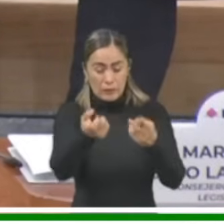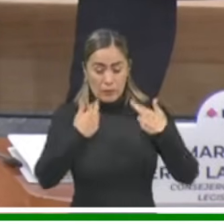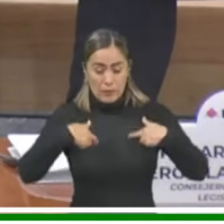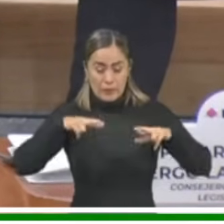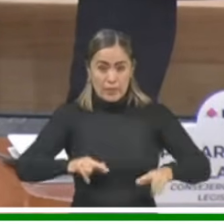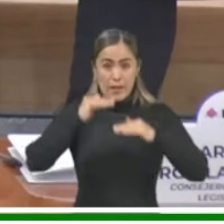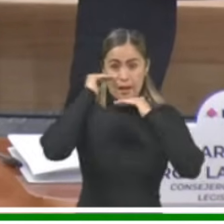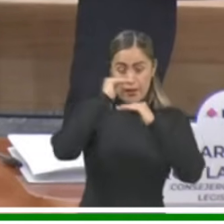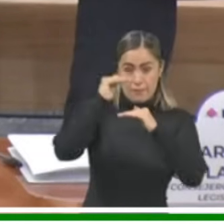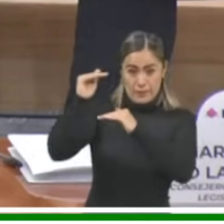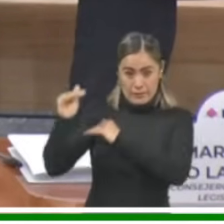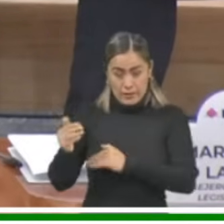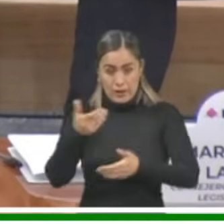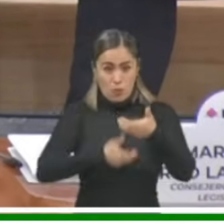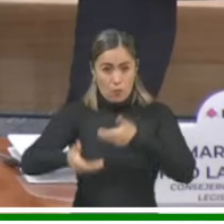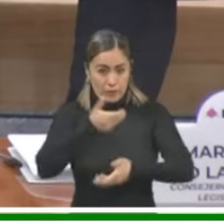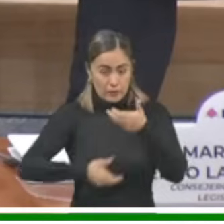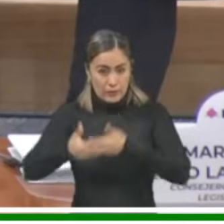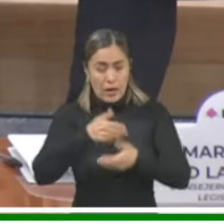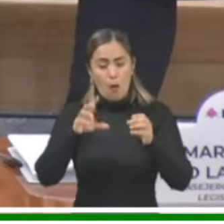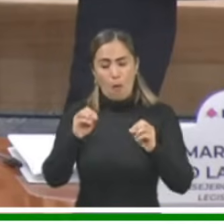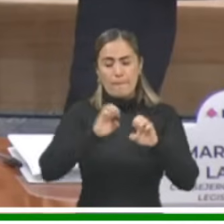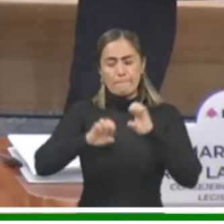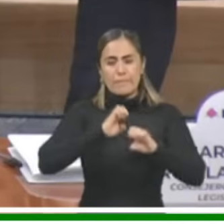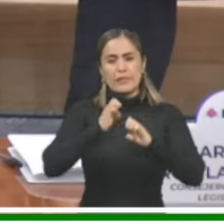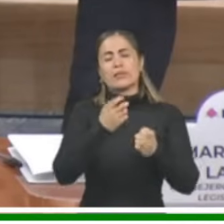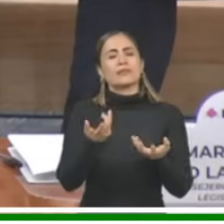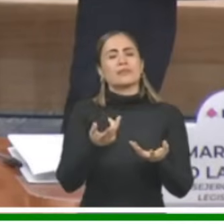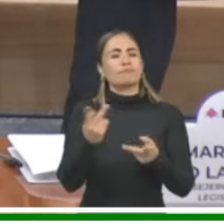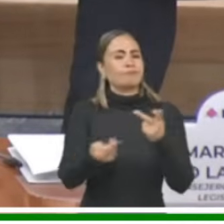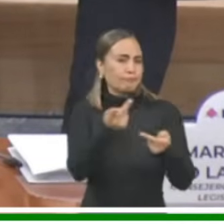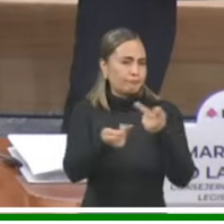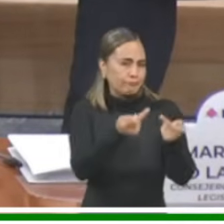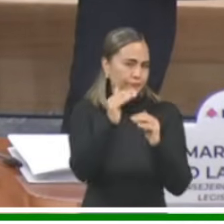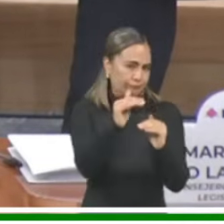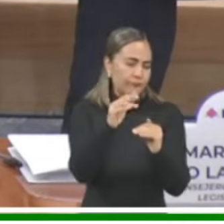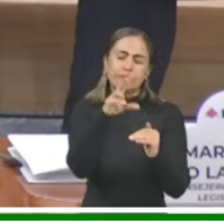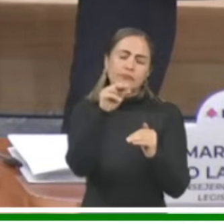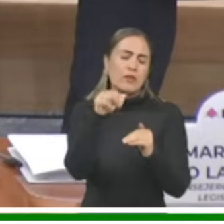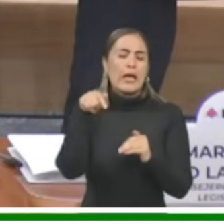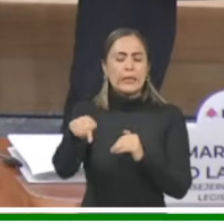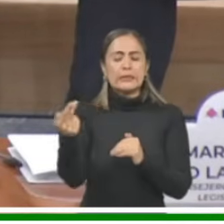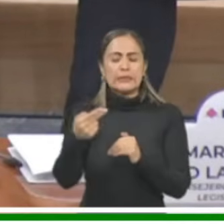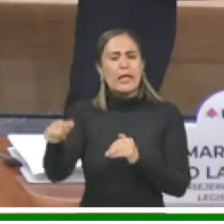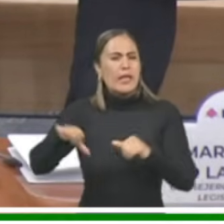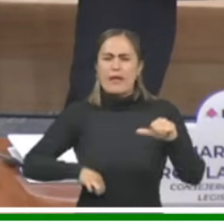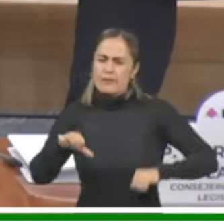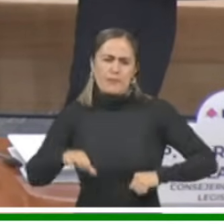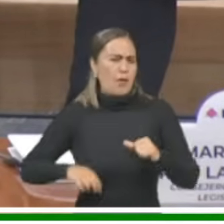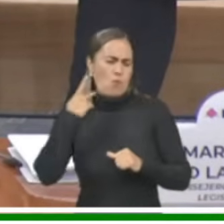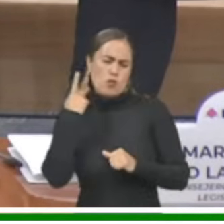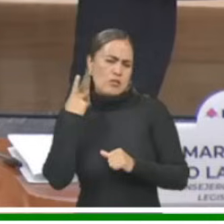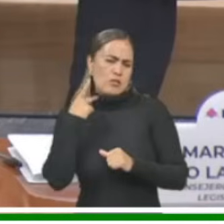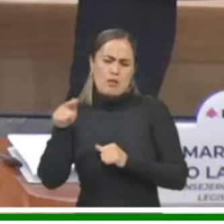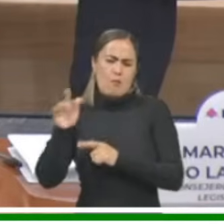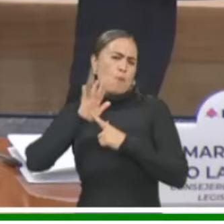la libertad comercial o contractual de las encuestadoras, pues lo que se busca es transparentar una actividad política y evitar que se